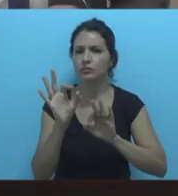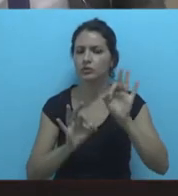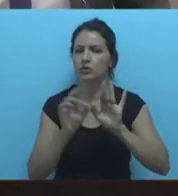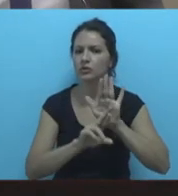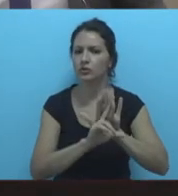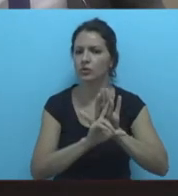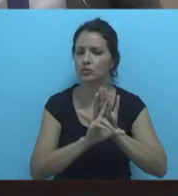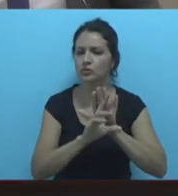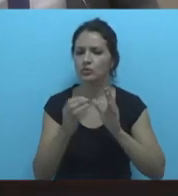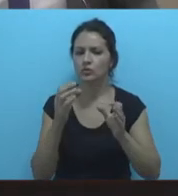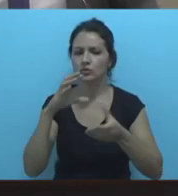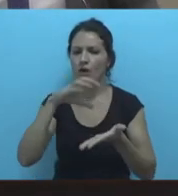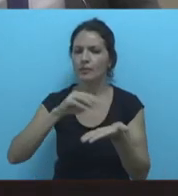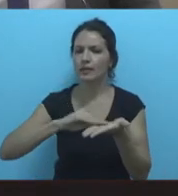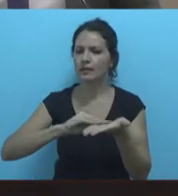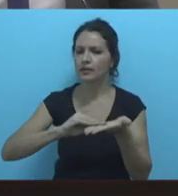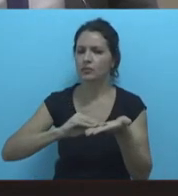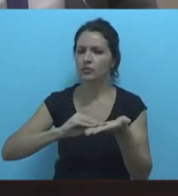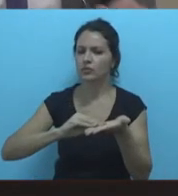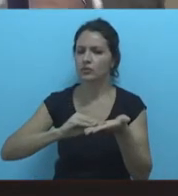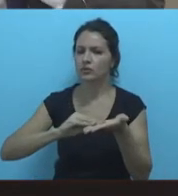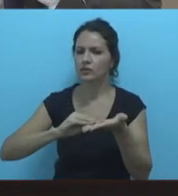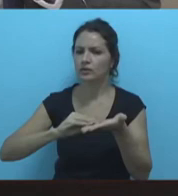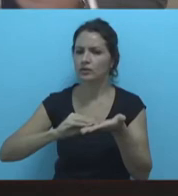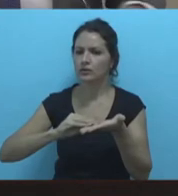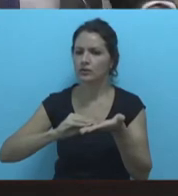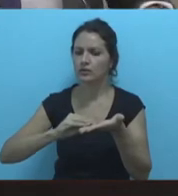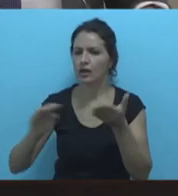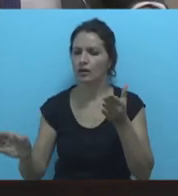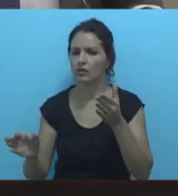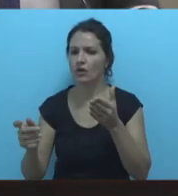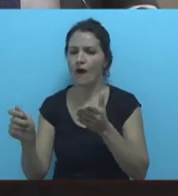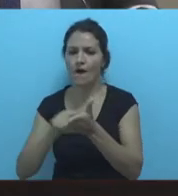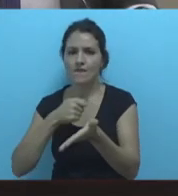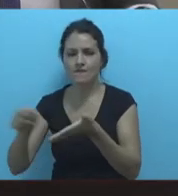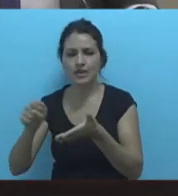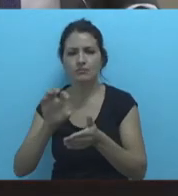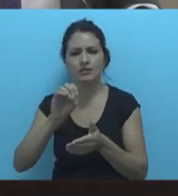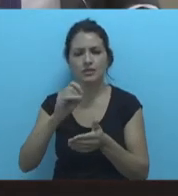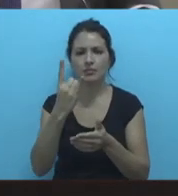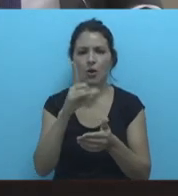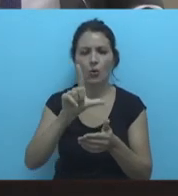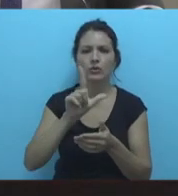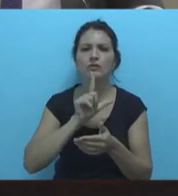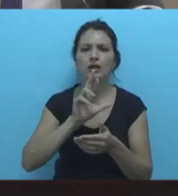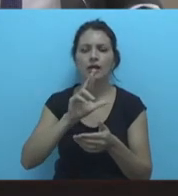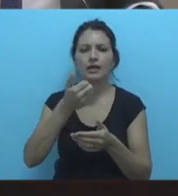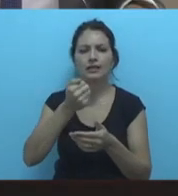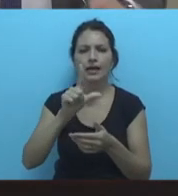Proyecto de resolución. La Cámara de Diputados de la provincia resuelve adjudicar a la firma Ultralimpios